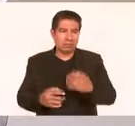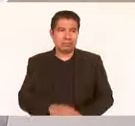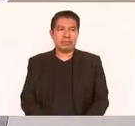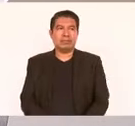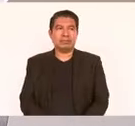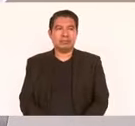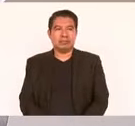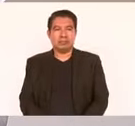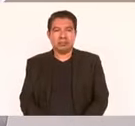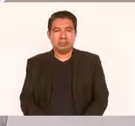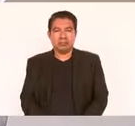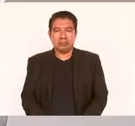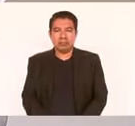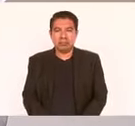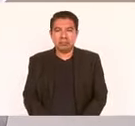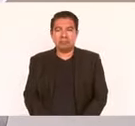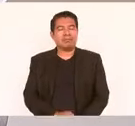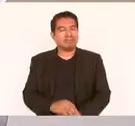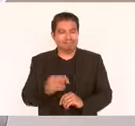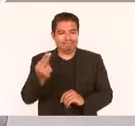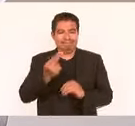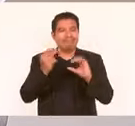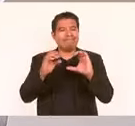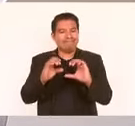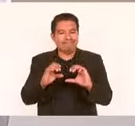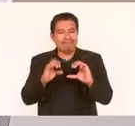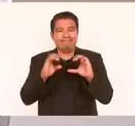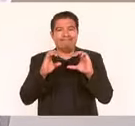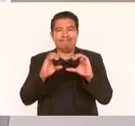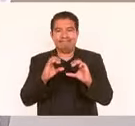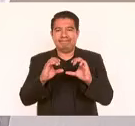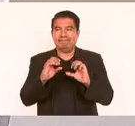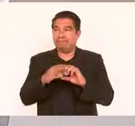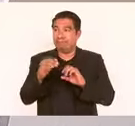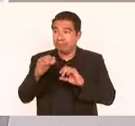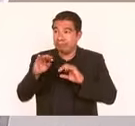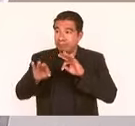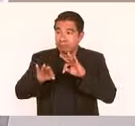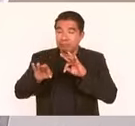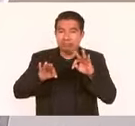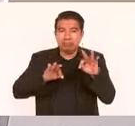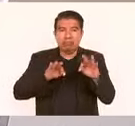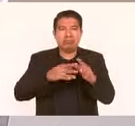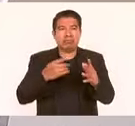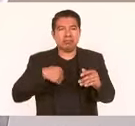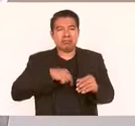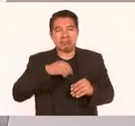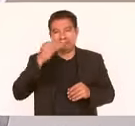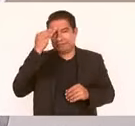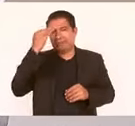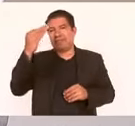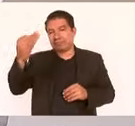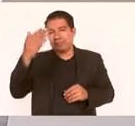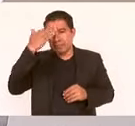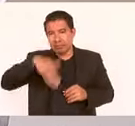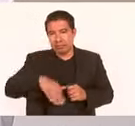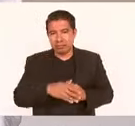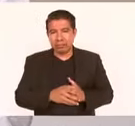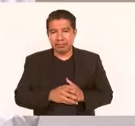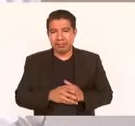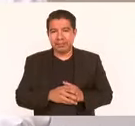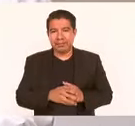y se tiene que tener mucho cuidado, y eso lleva tiempo, lo entendemos. Pero